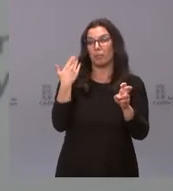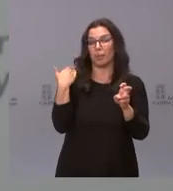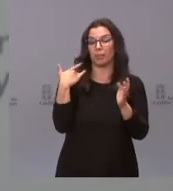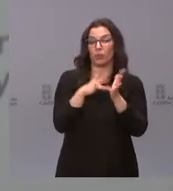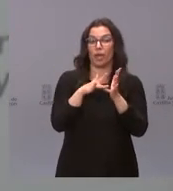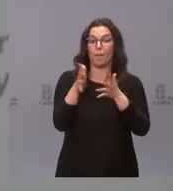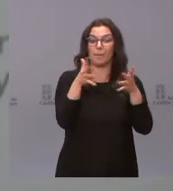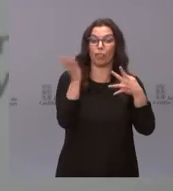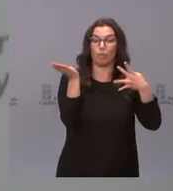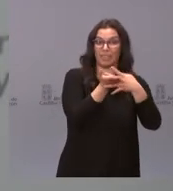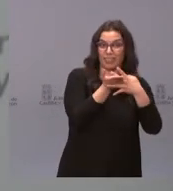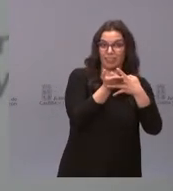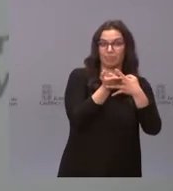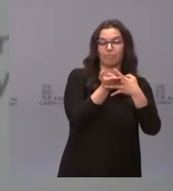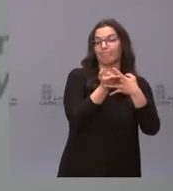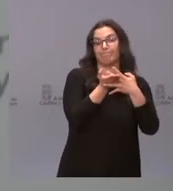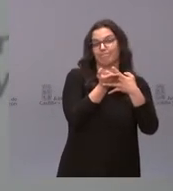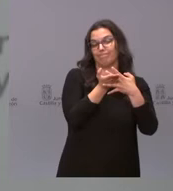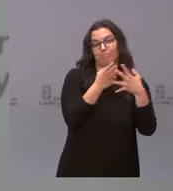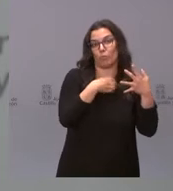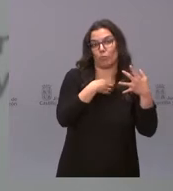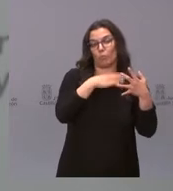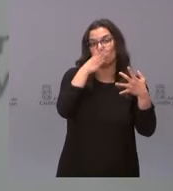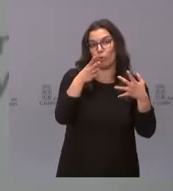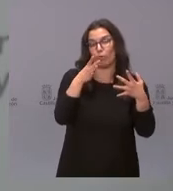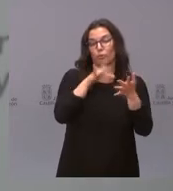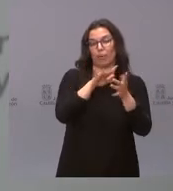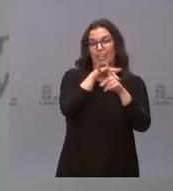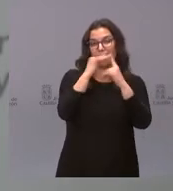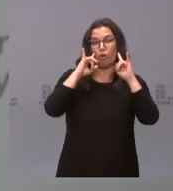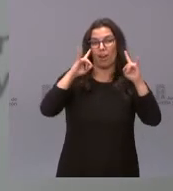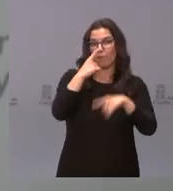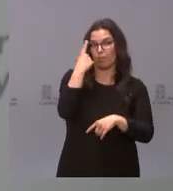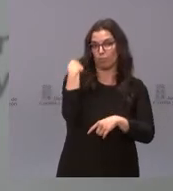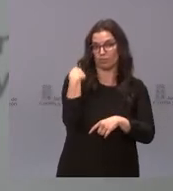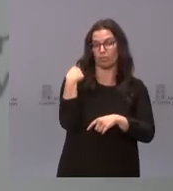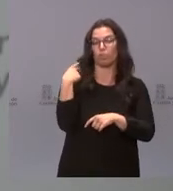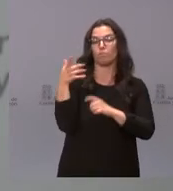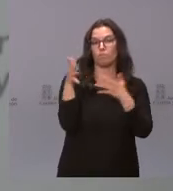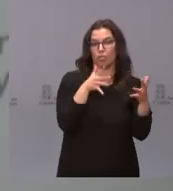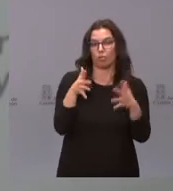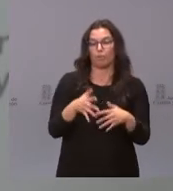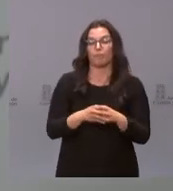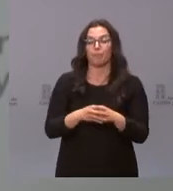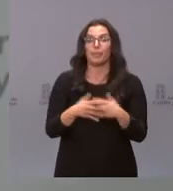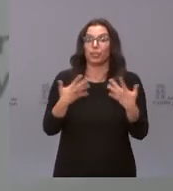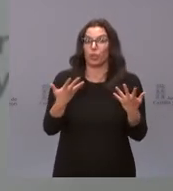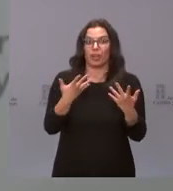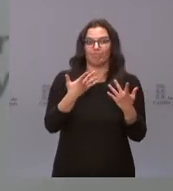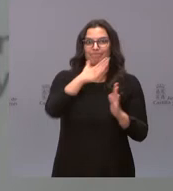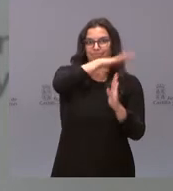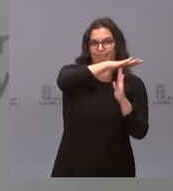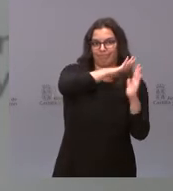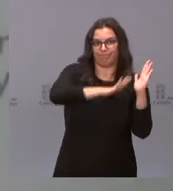marzo que no pudo celebrarse por la declaración del estado de alarma en marzo del año pasado por tanto quedó pendiente